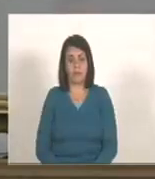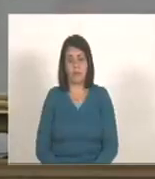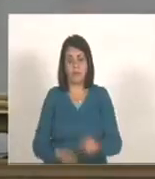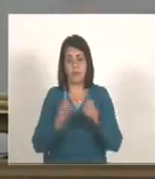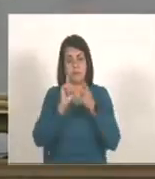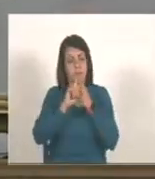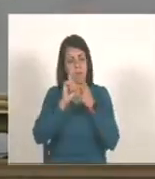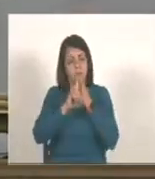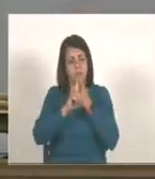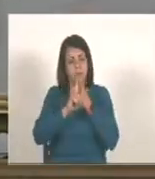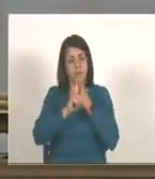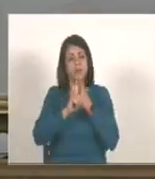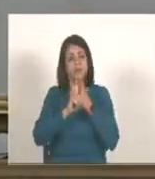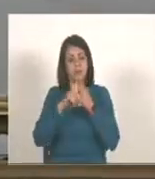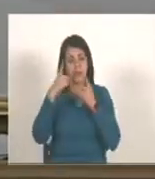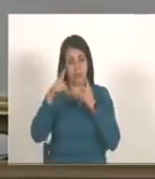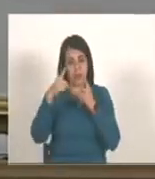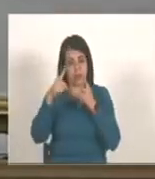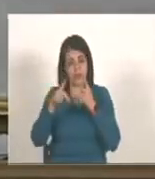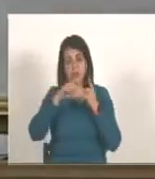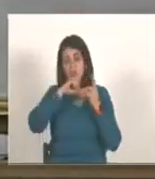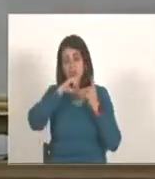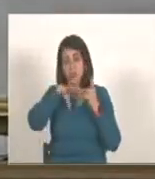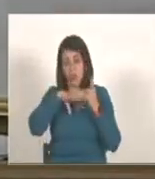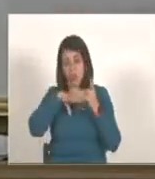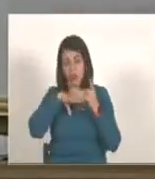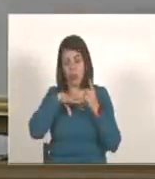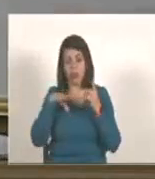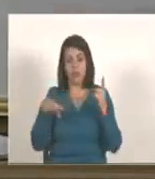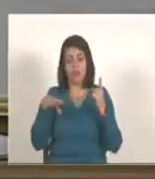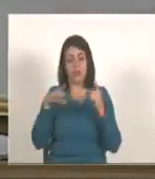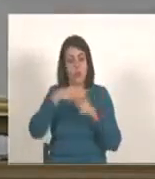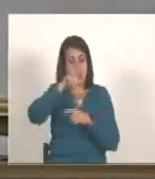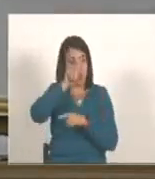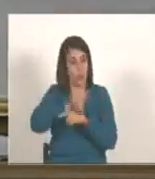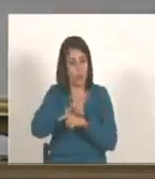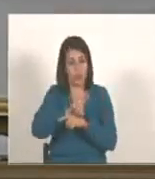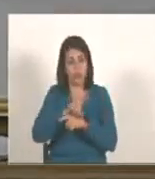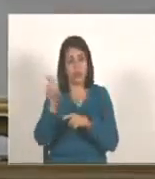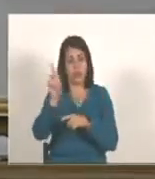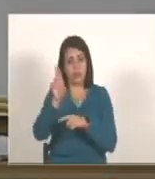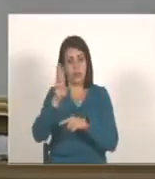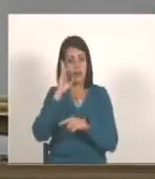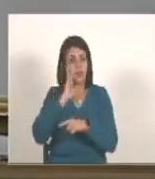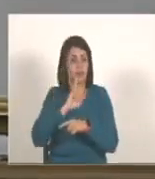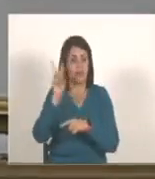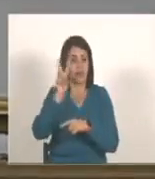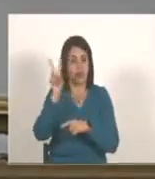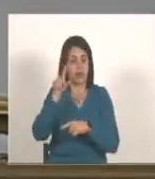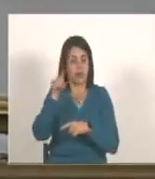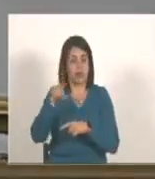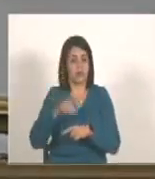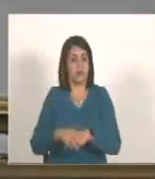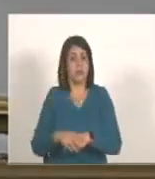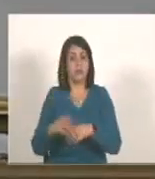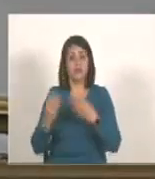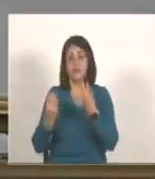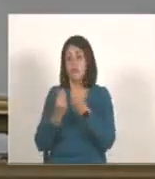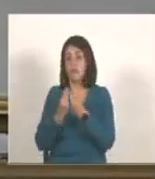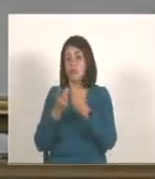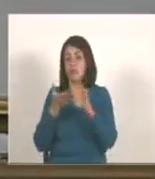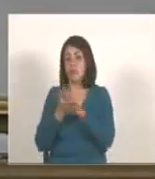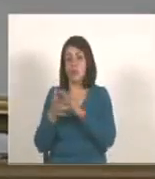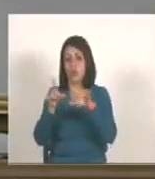Primero, ratificar los derechos históricos e inalienables de la República Bolivariana de Venezuela sobre